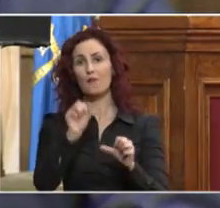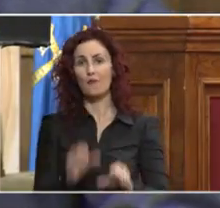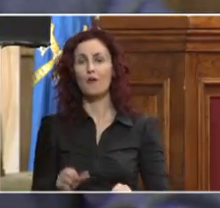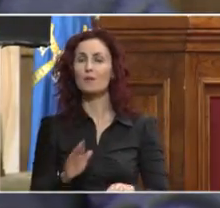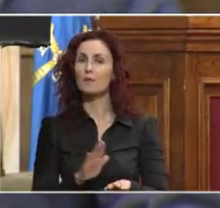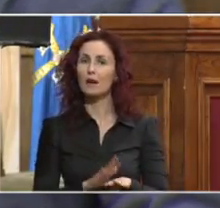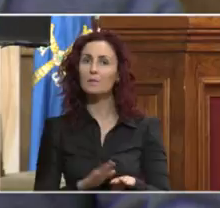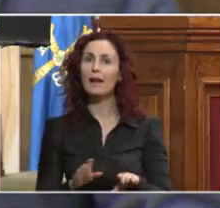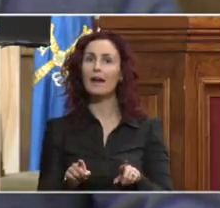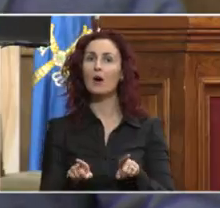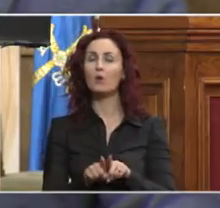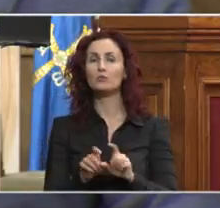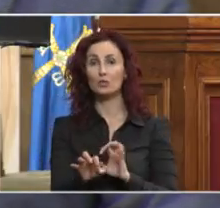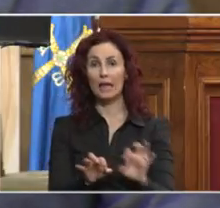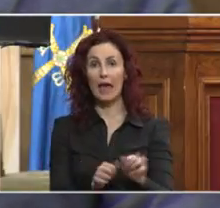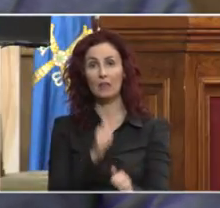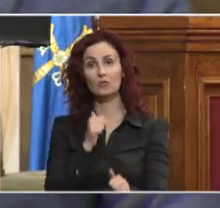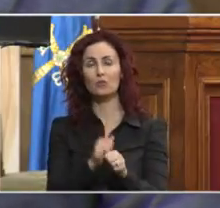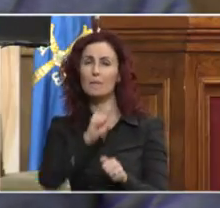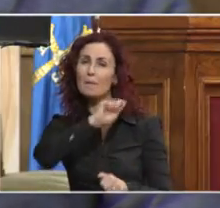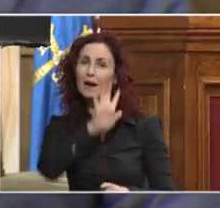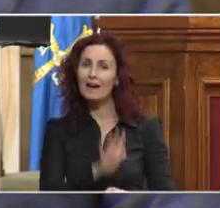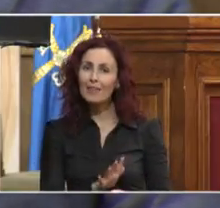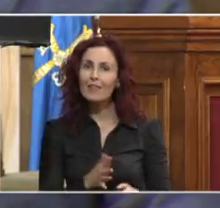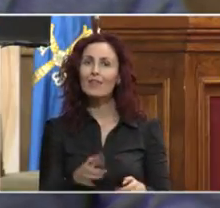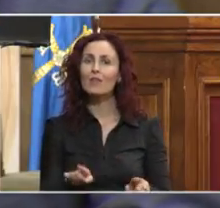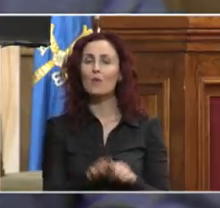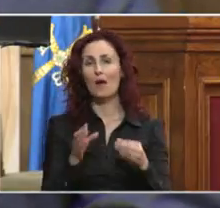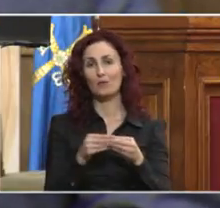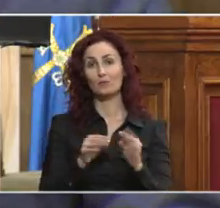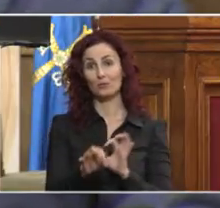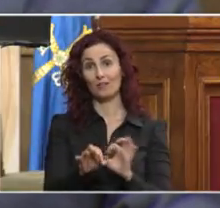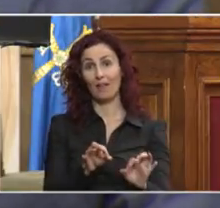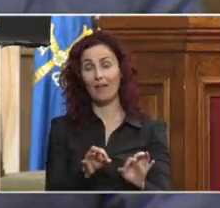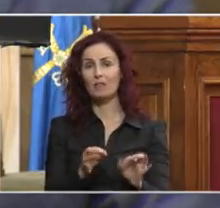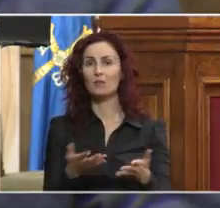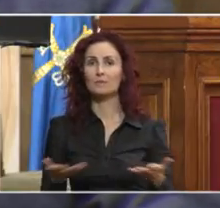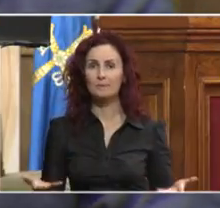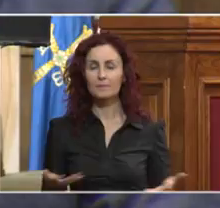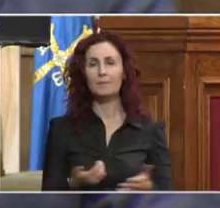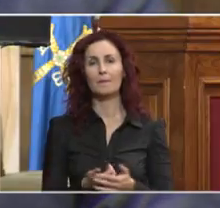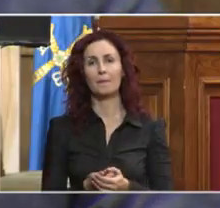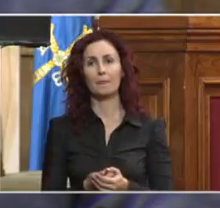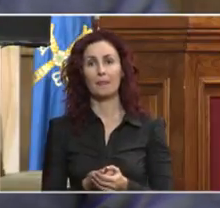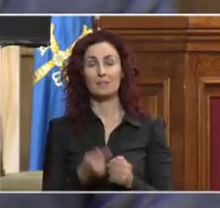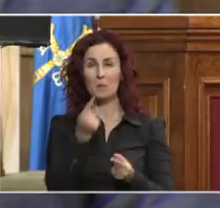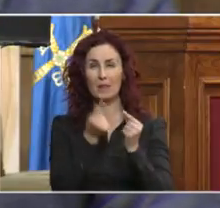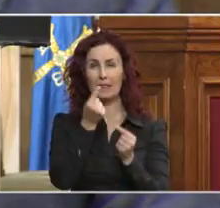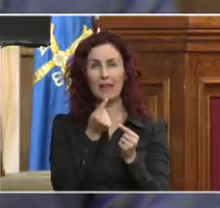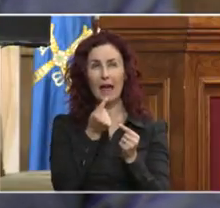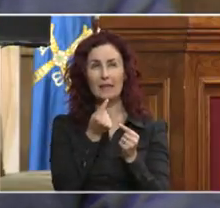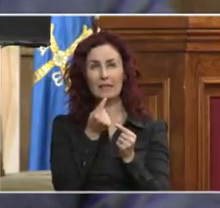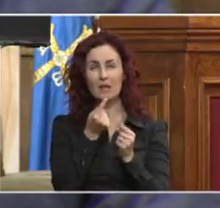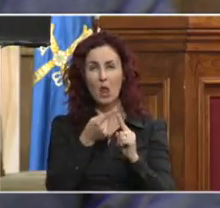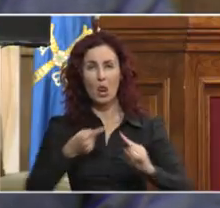más actorales, más teatrales, a buscar un uso del teatro un poco más detallado, más